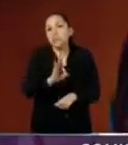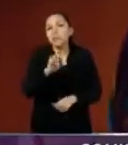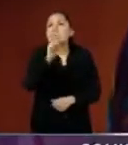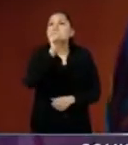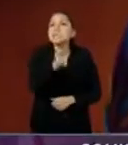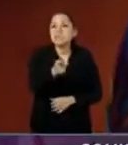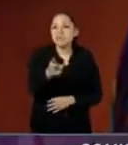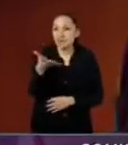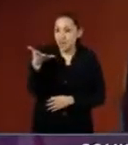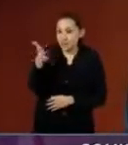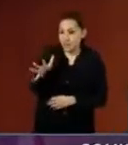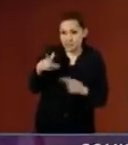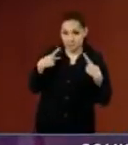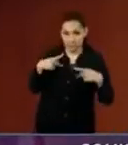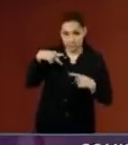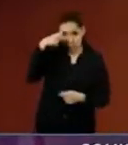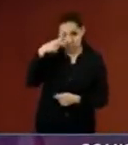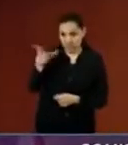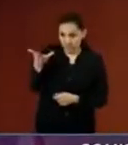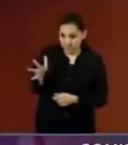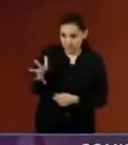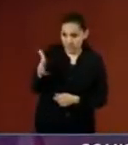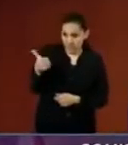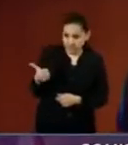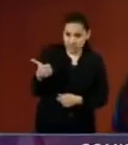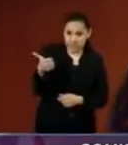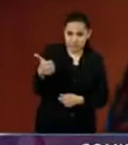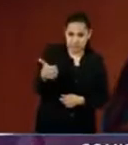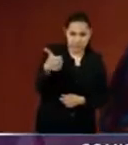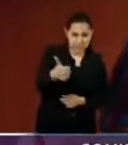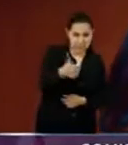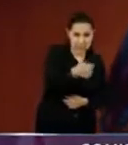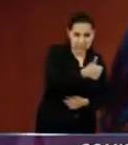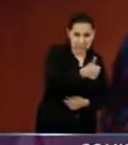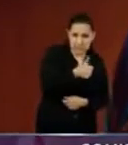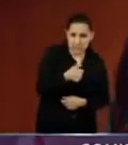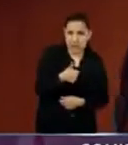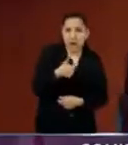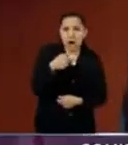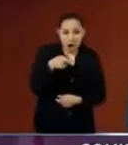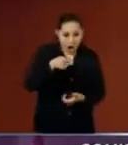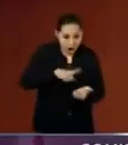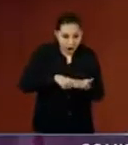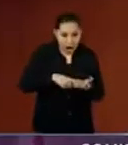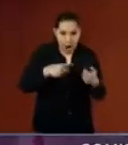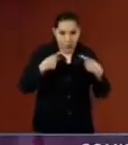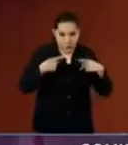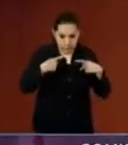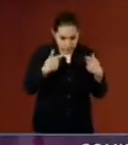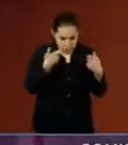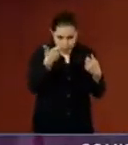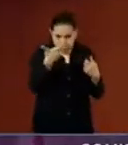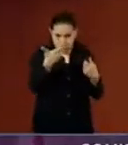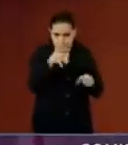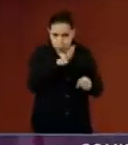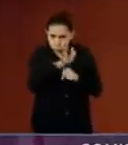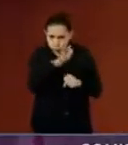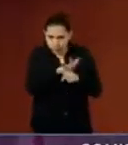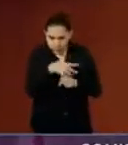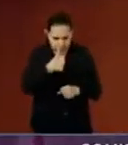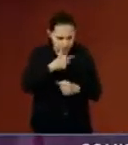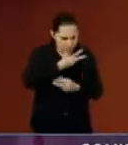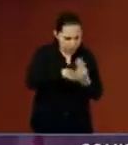10 mexicanos y mexicanas no tienen los ingresos para satisfacer sus necesidades de